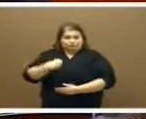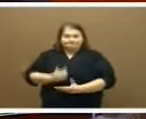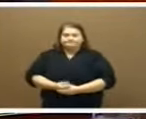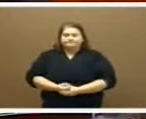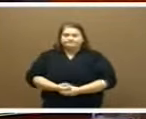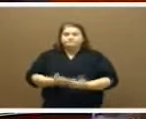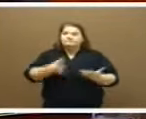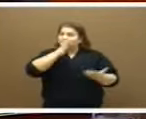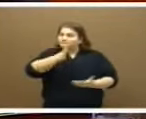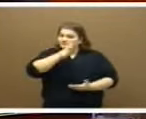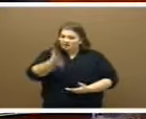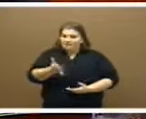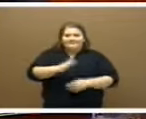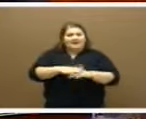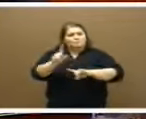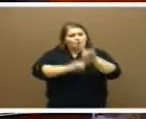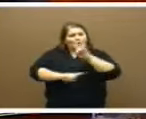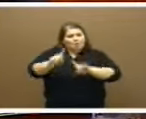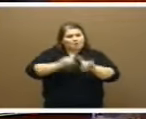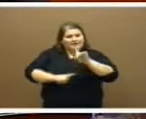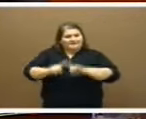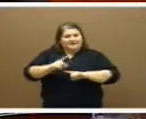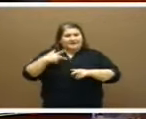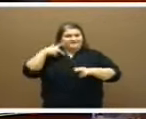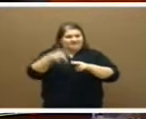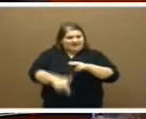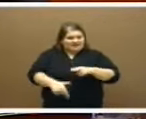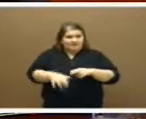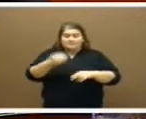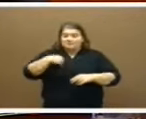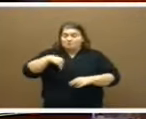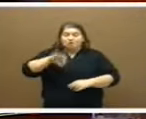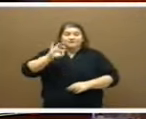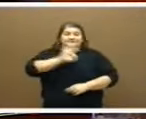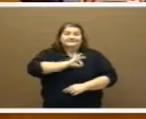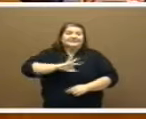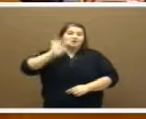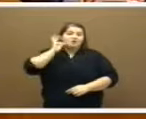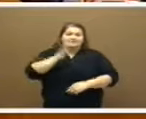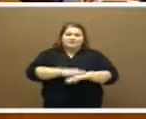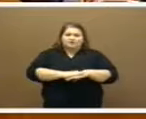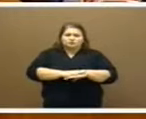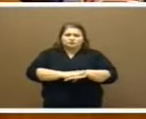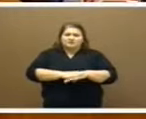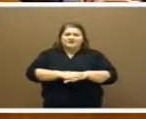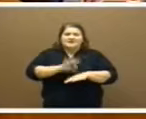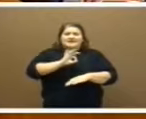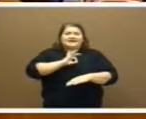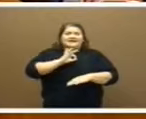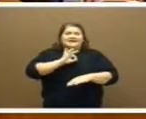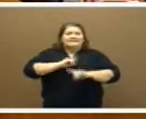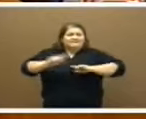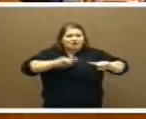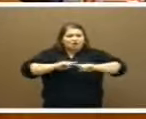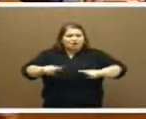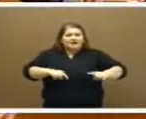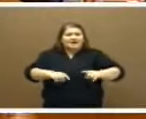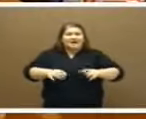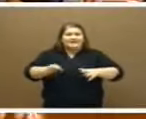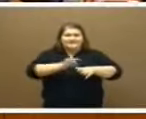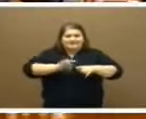sentido, precisamente, para evitar los problemas a los que aludía la señora directora gerente del